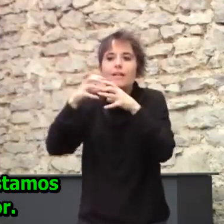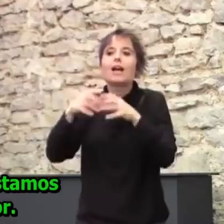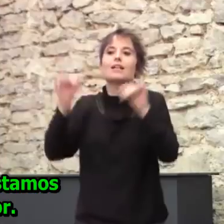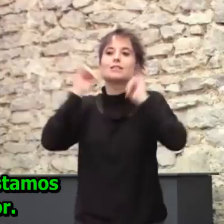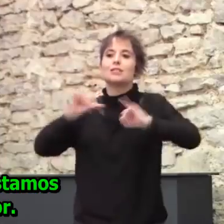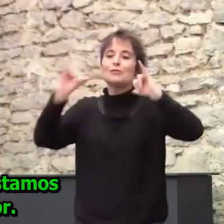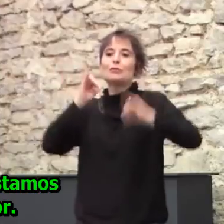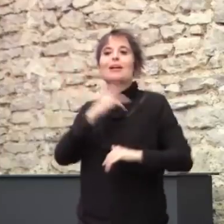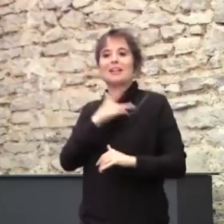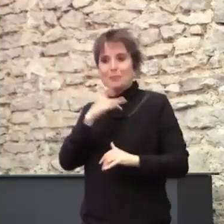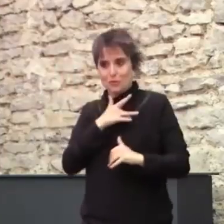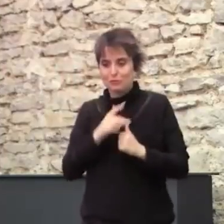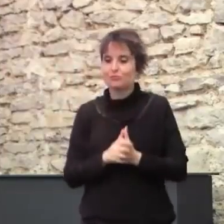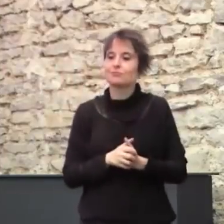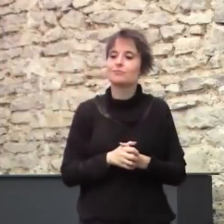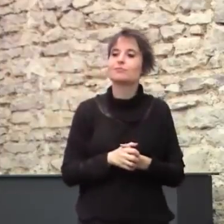de disfrutar más del amor, ¿no?